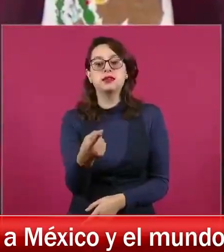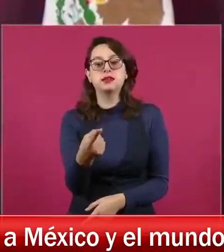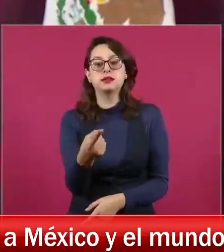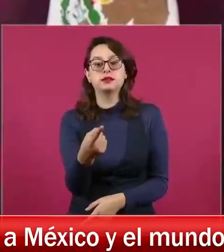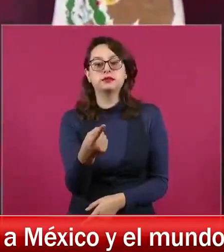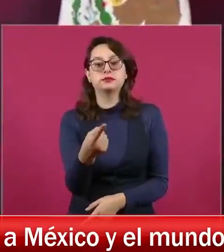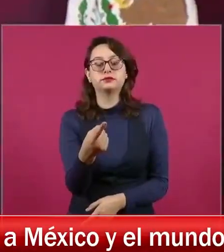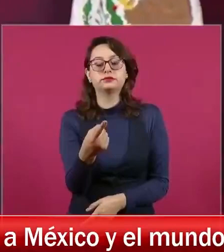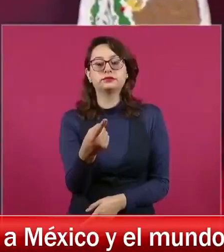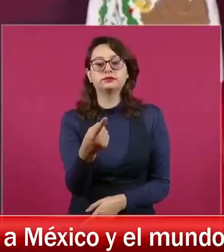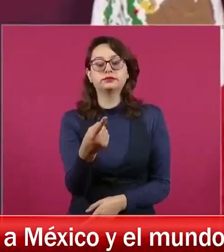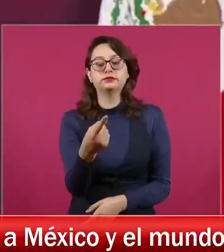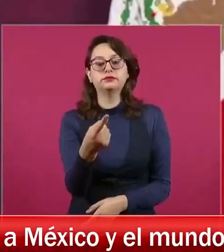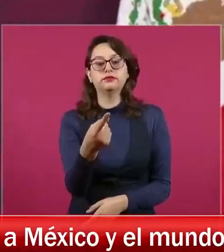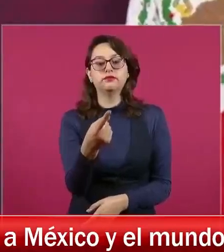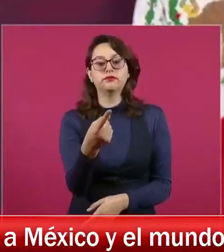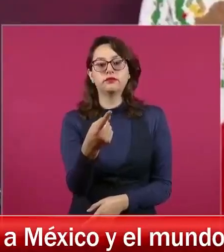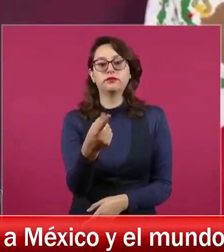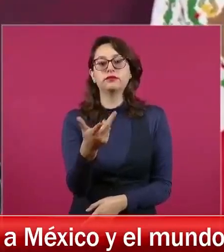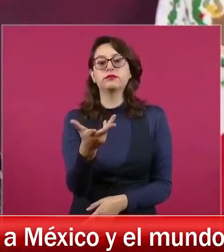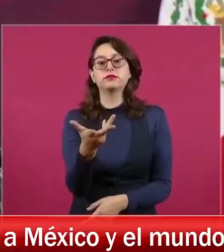que en premio